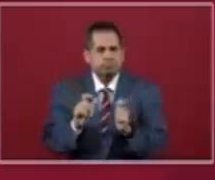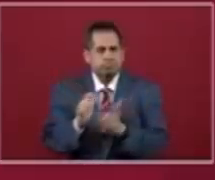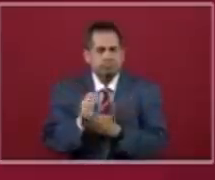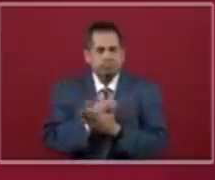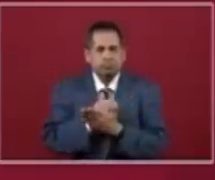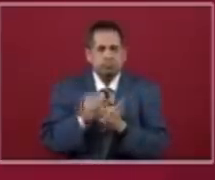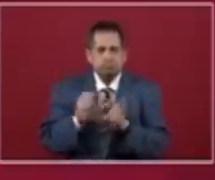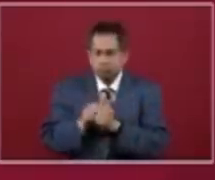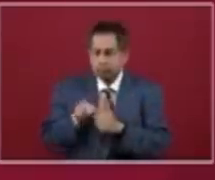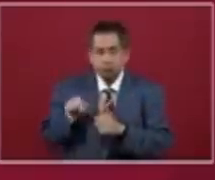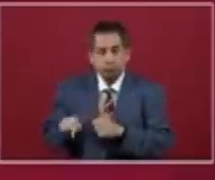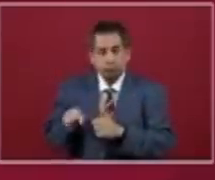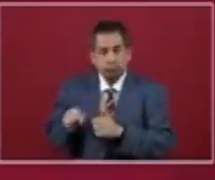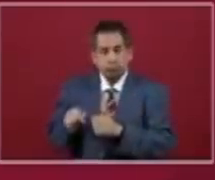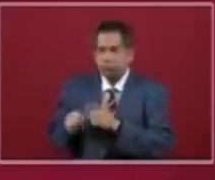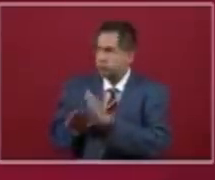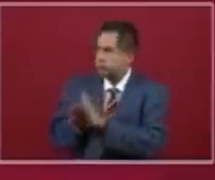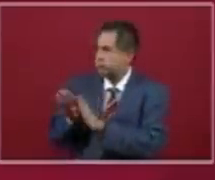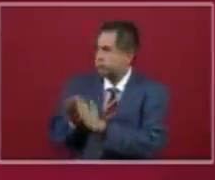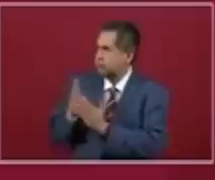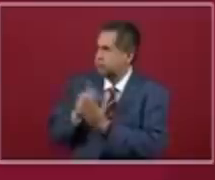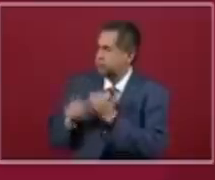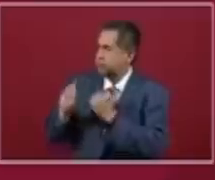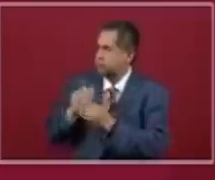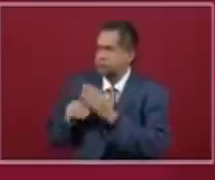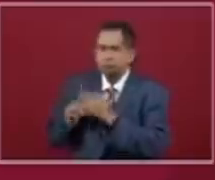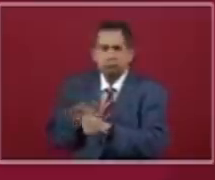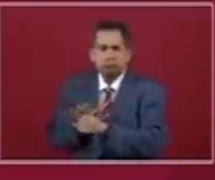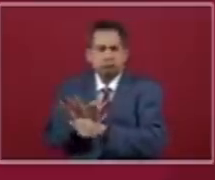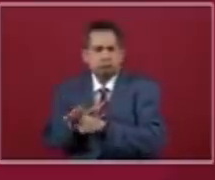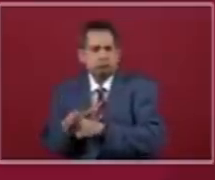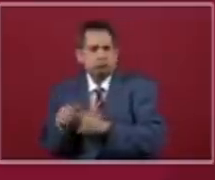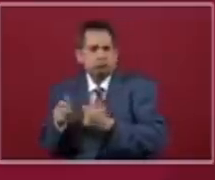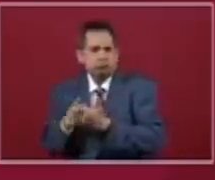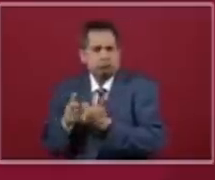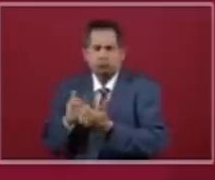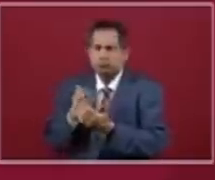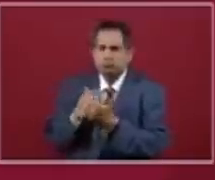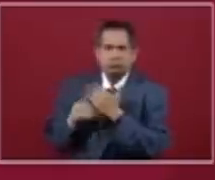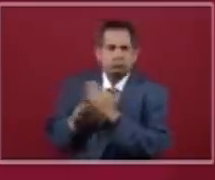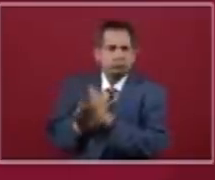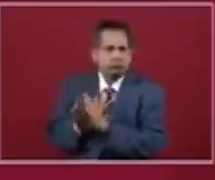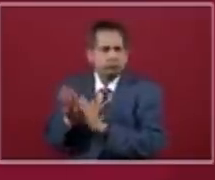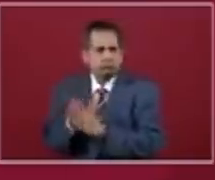con desarrollo, que haya cooperación para el desarrollo